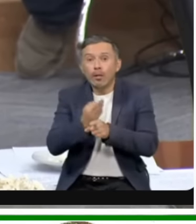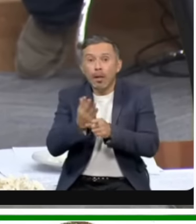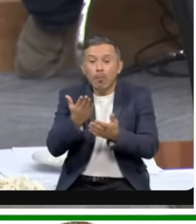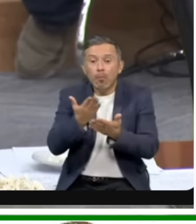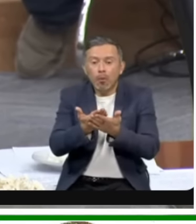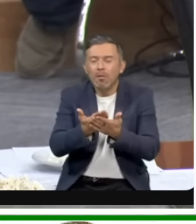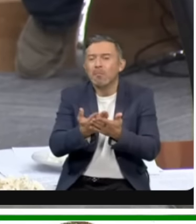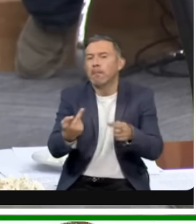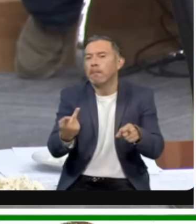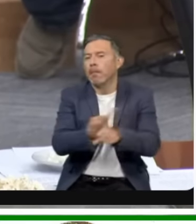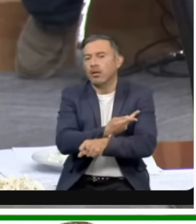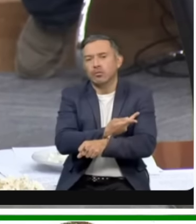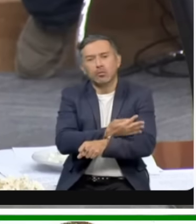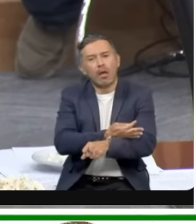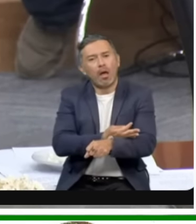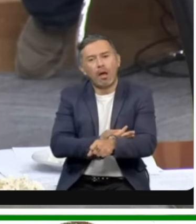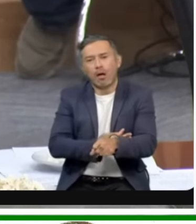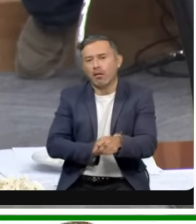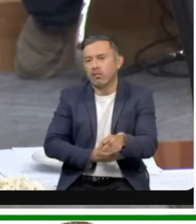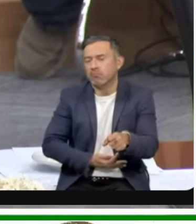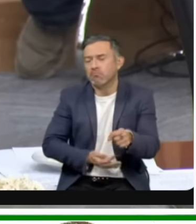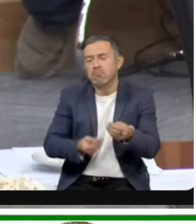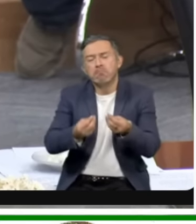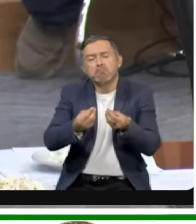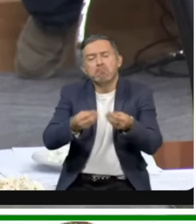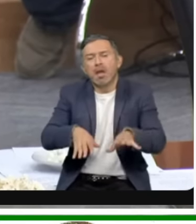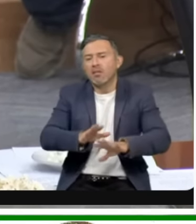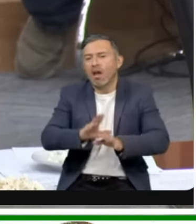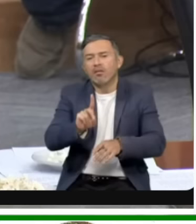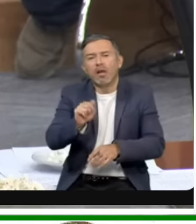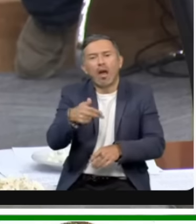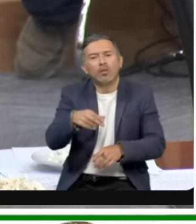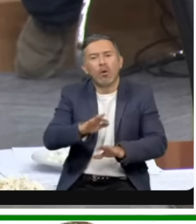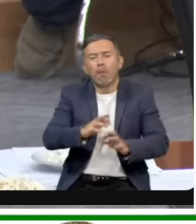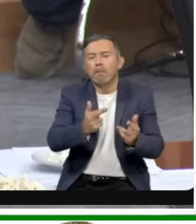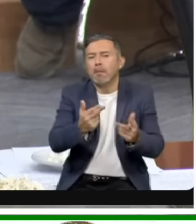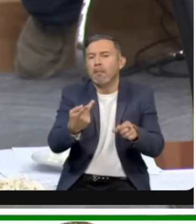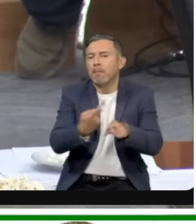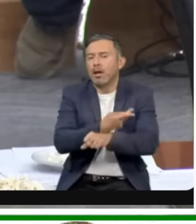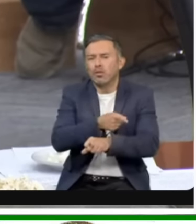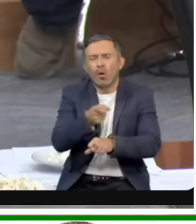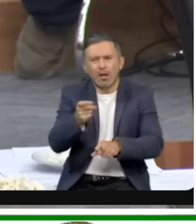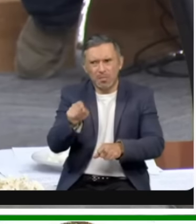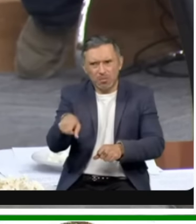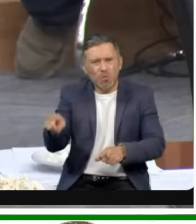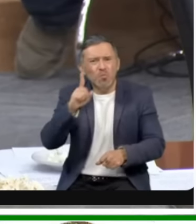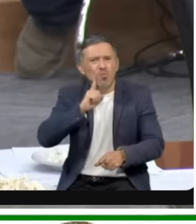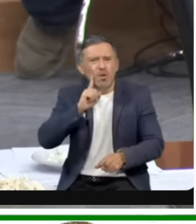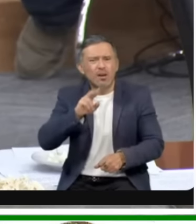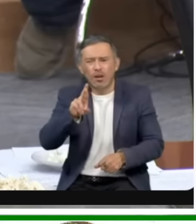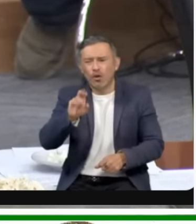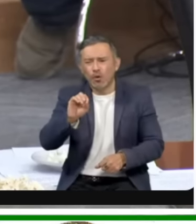el daño está hecho incluso observamos una serie de participaciones mediáticas de la señora Rosana